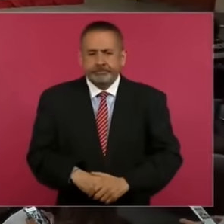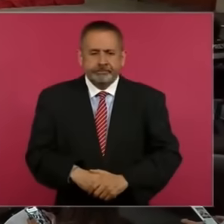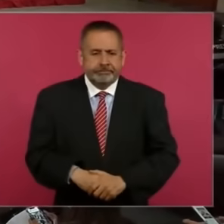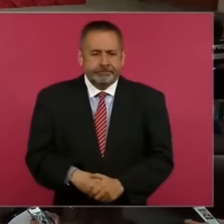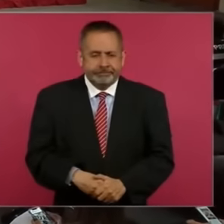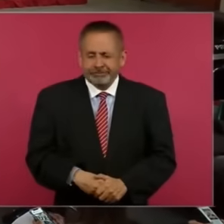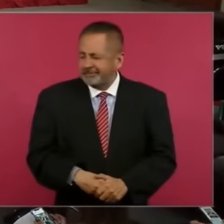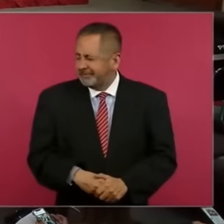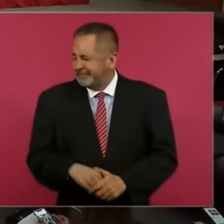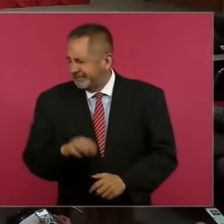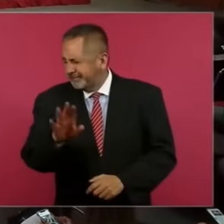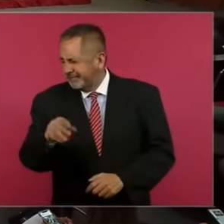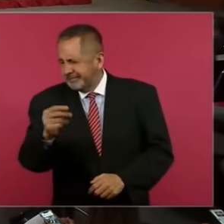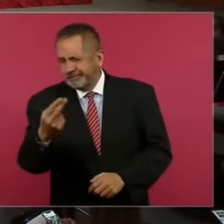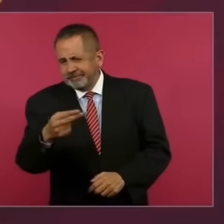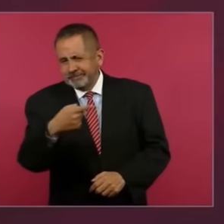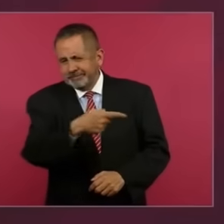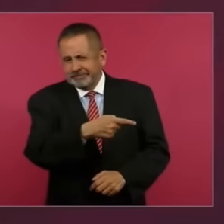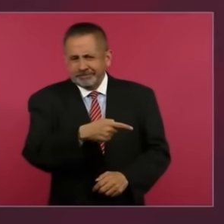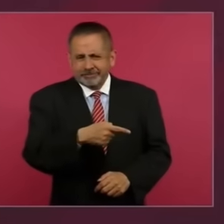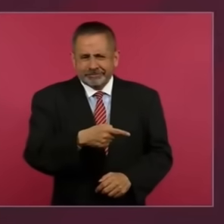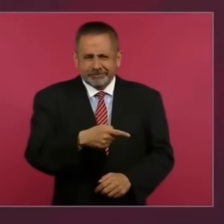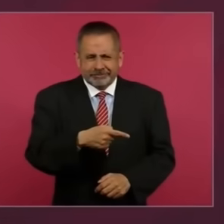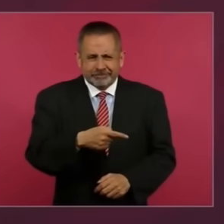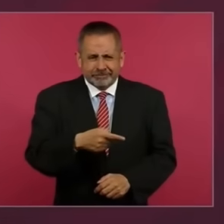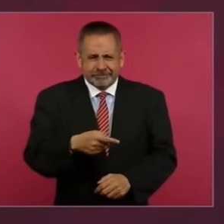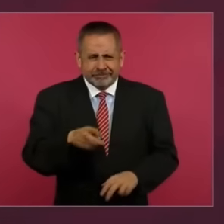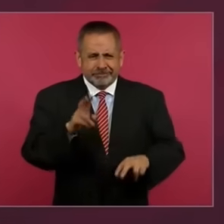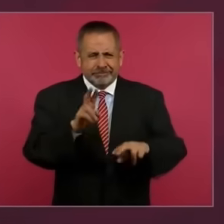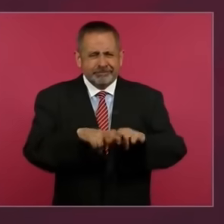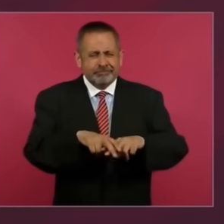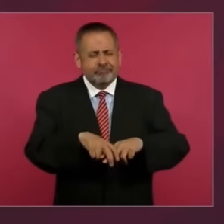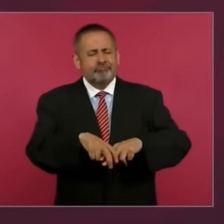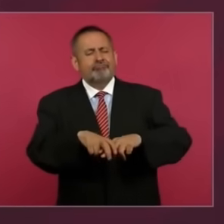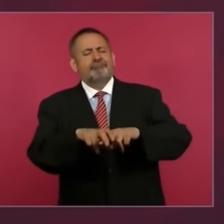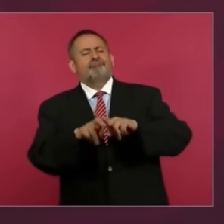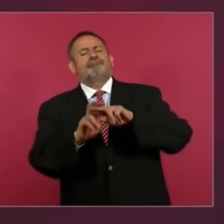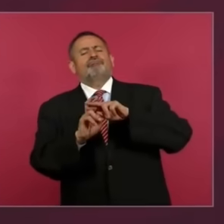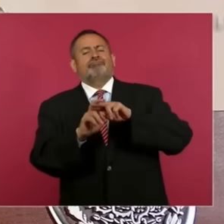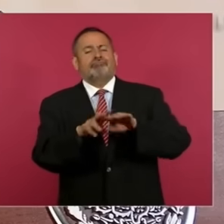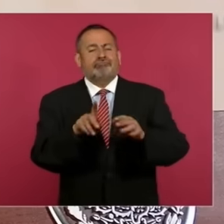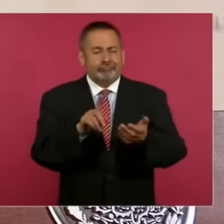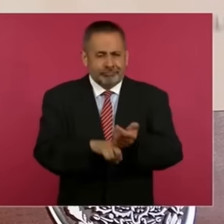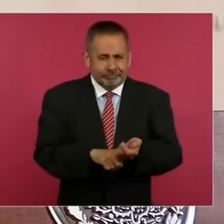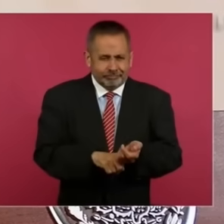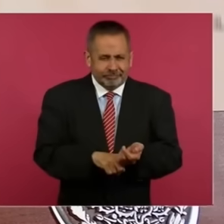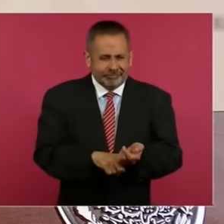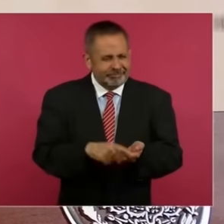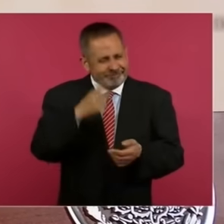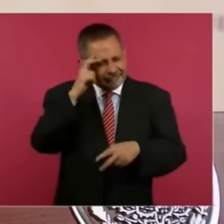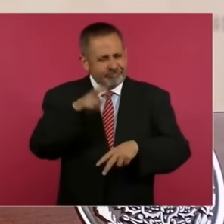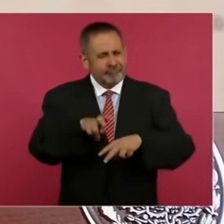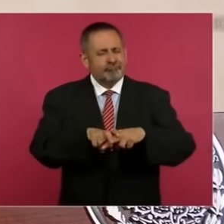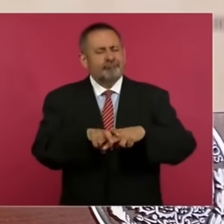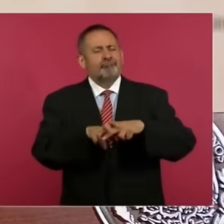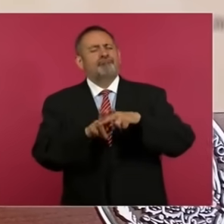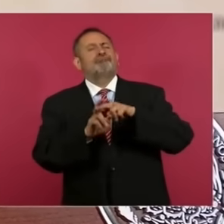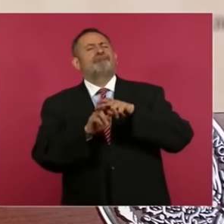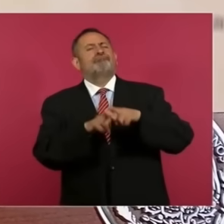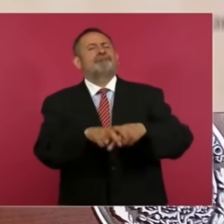¿Cómo se llama el cojín ese que se echa para atrás? El reposet, sí.